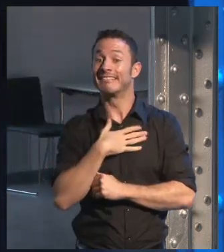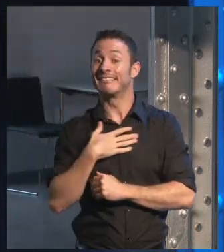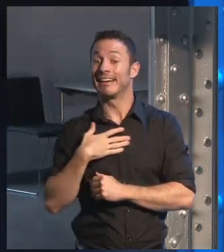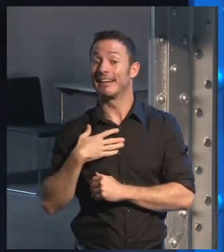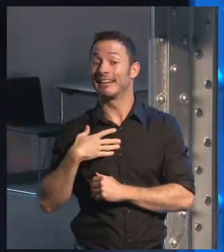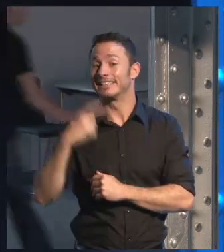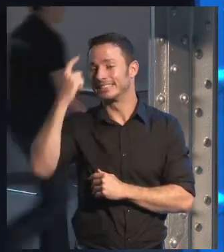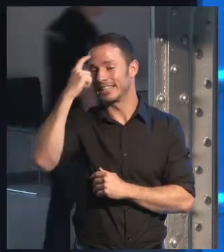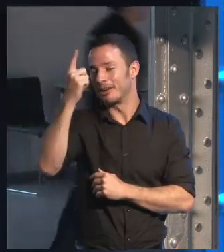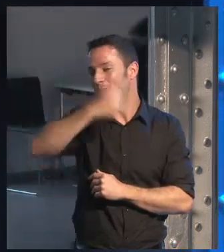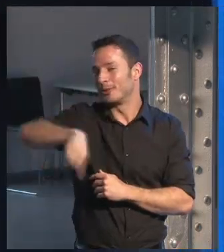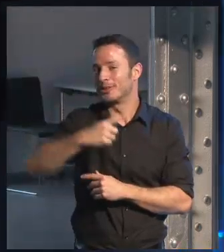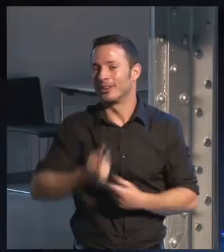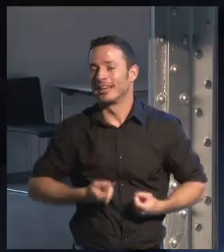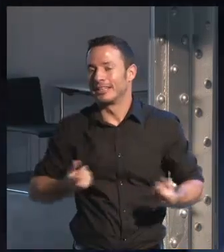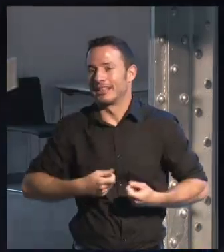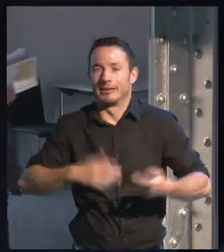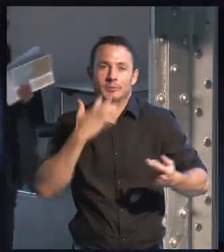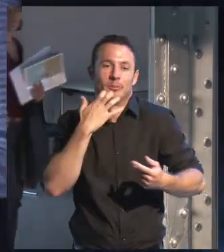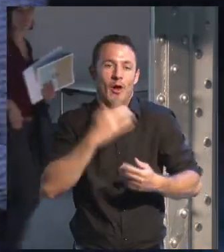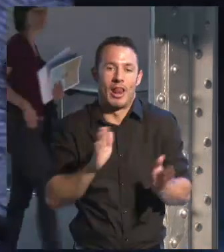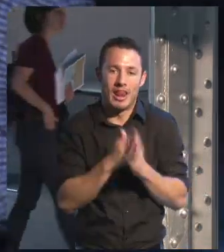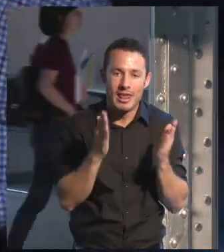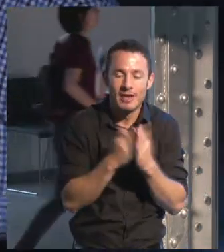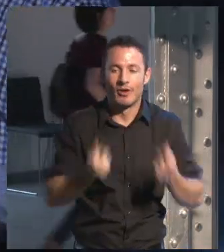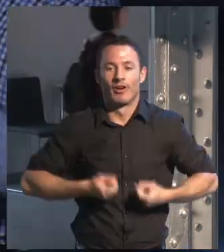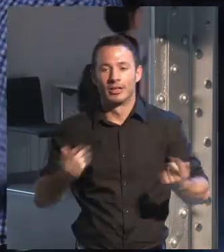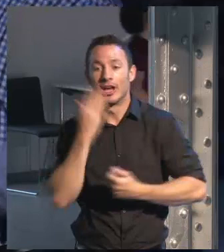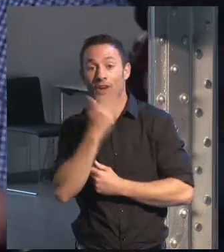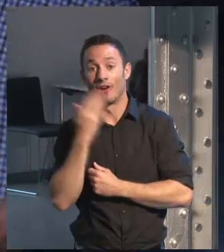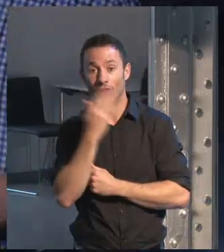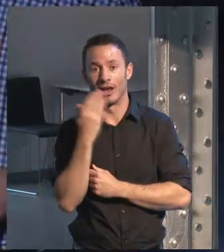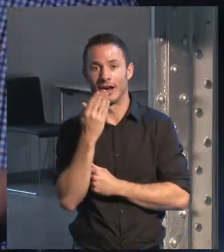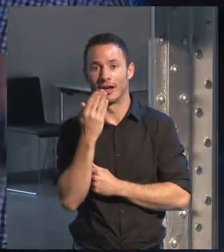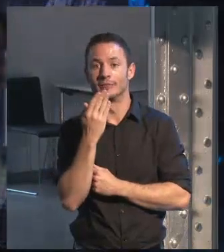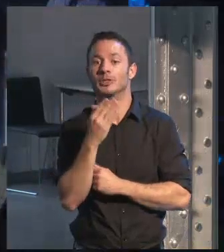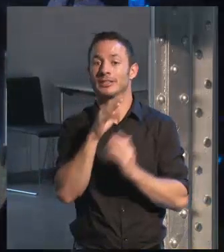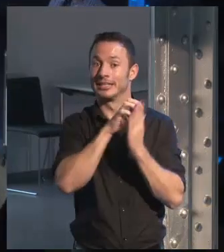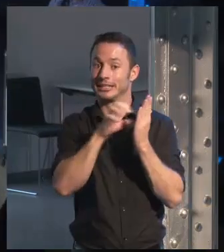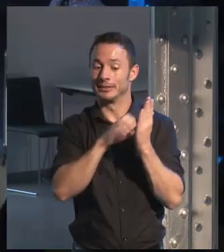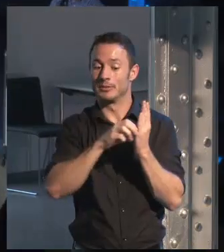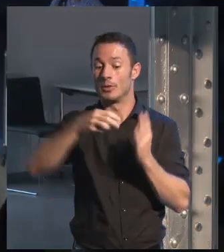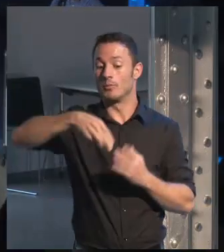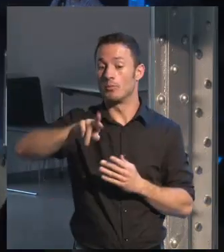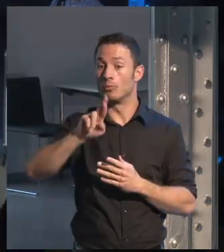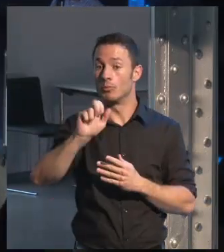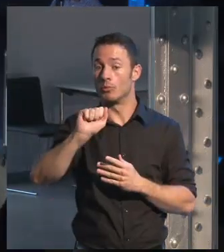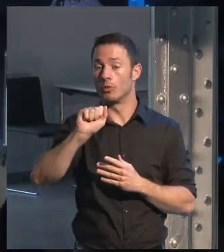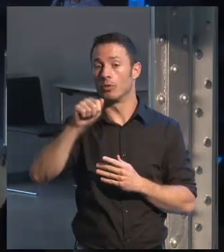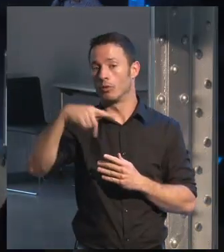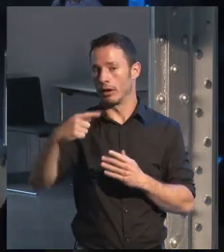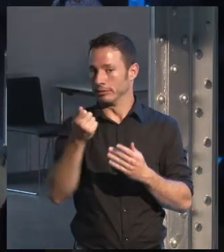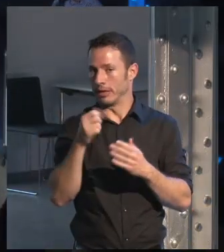vosotros gastáis en libros o en gastos escolares, pues si os descargáis Moverán, que es gratis, pues lo vais a